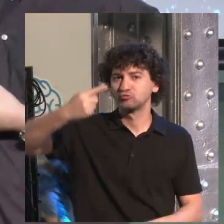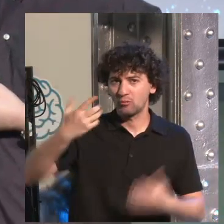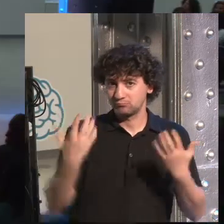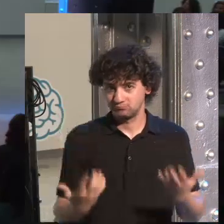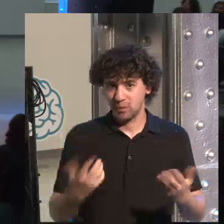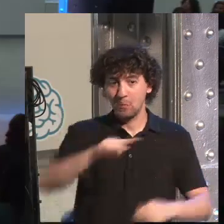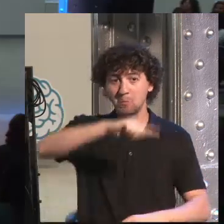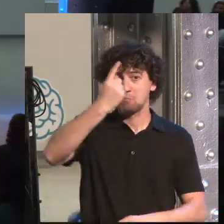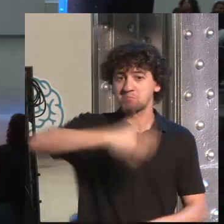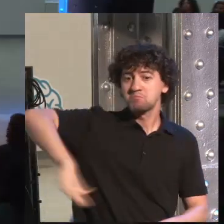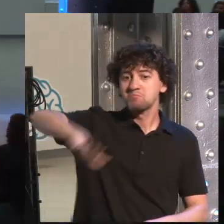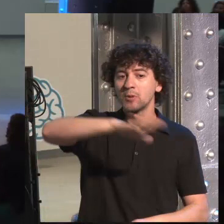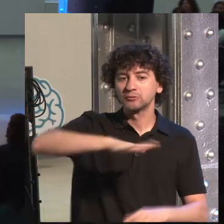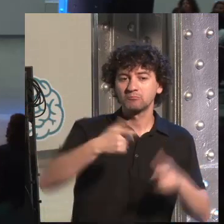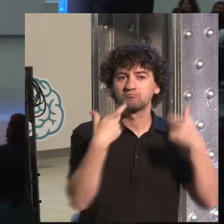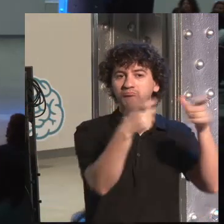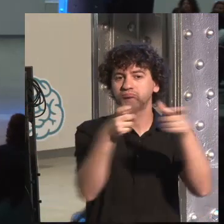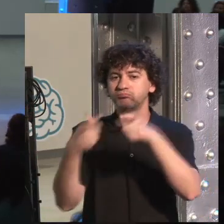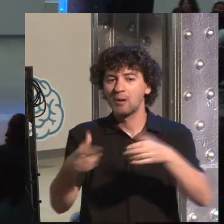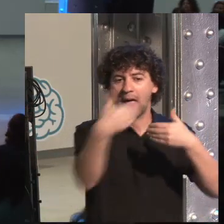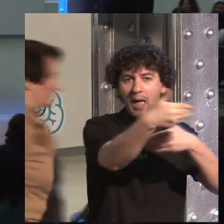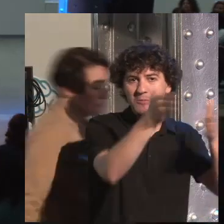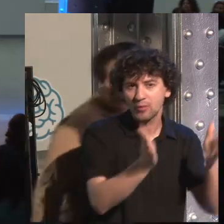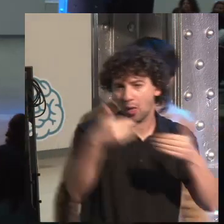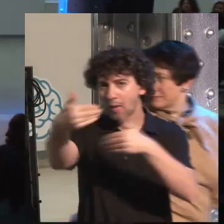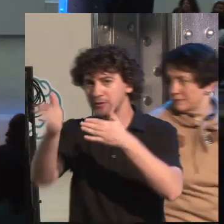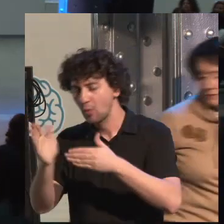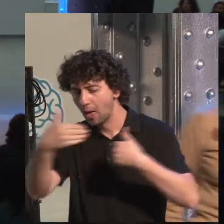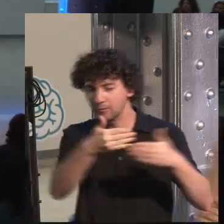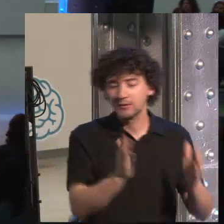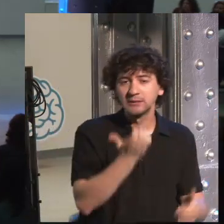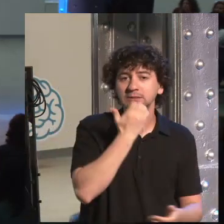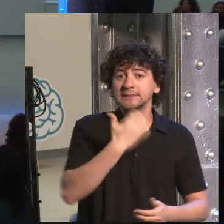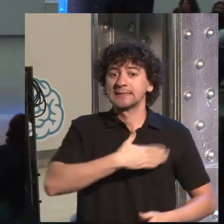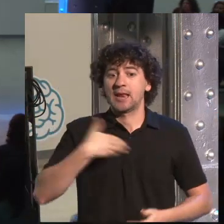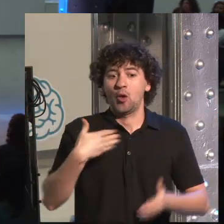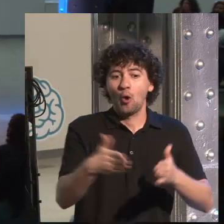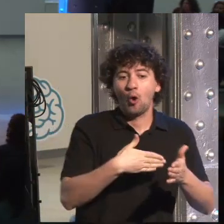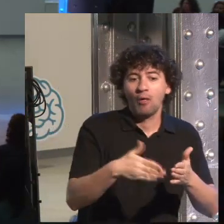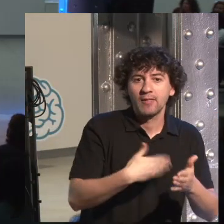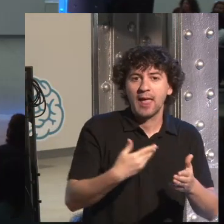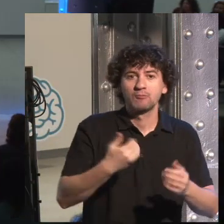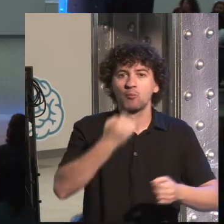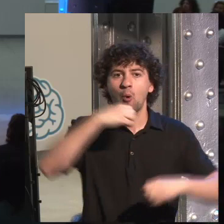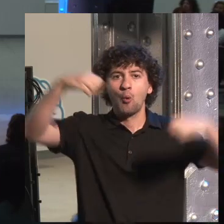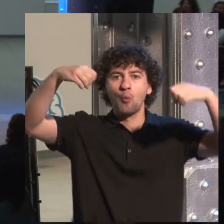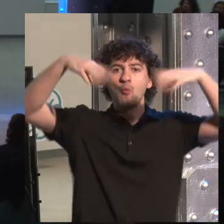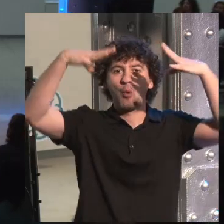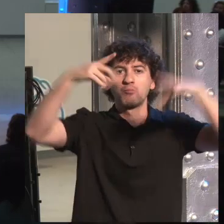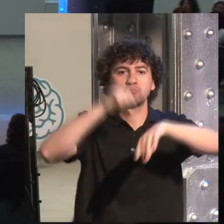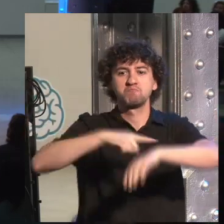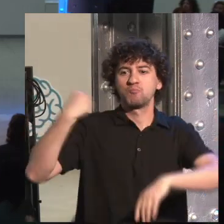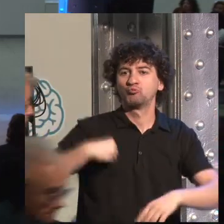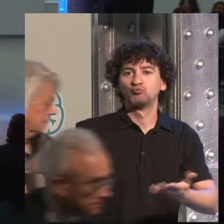piso que tenga distintas habitaciones. Y vosotros, si queréis cocinar, lo que no hacéis es encender todas las luces del piso, porque